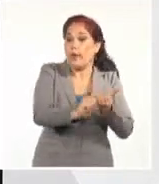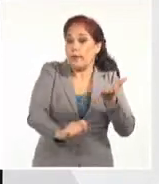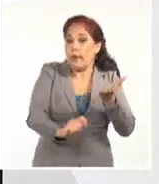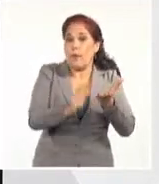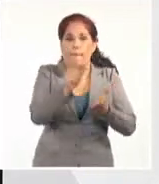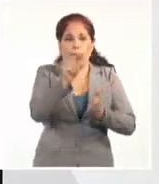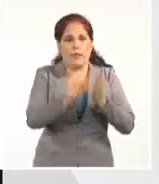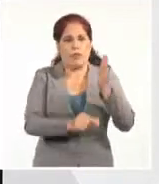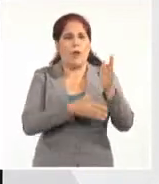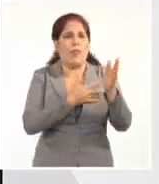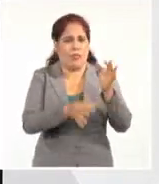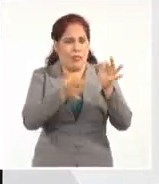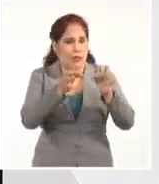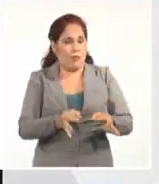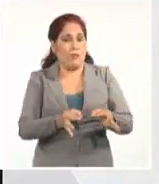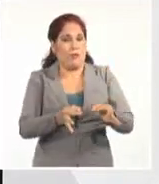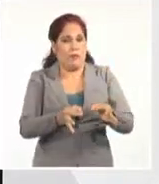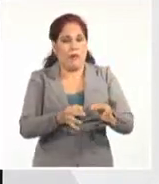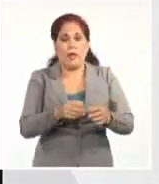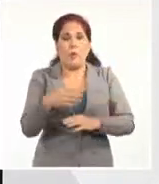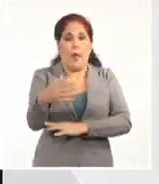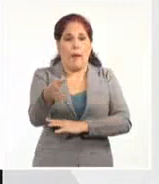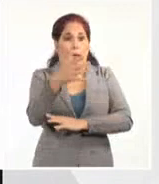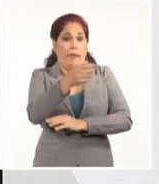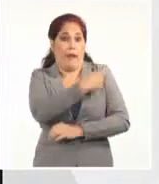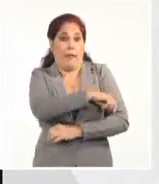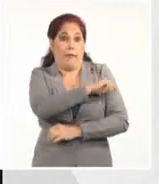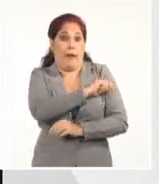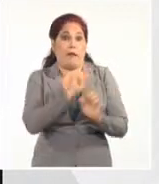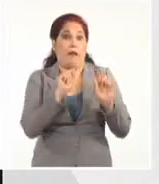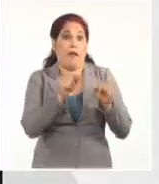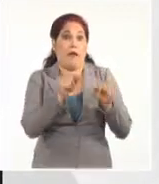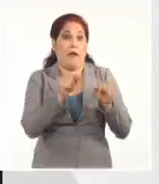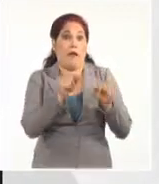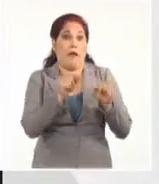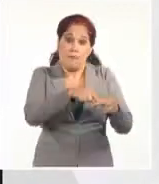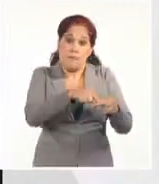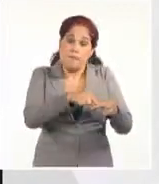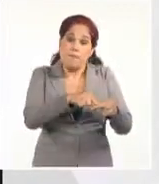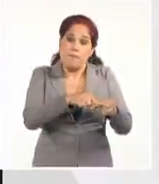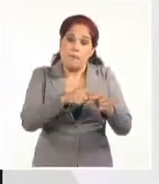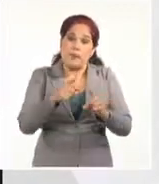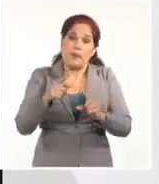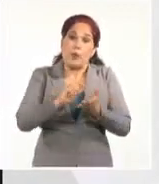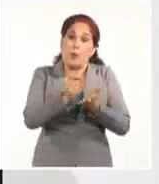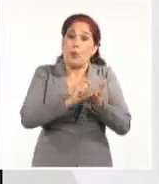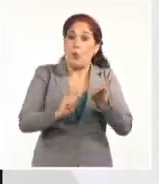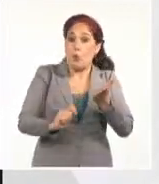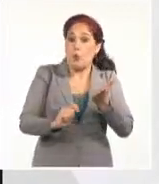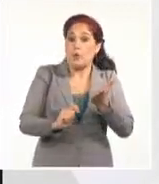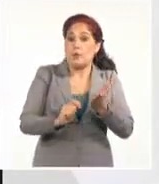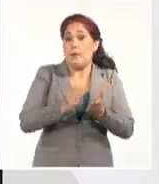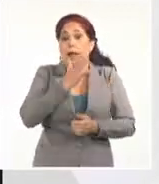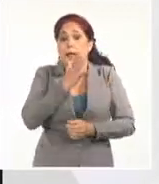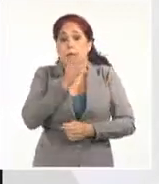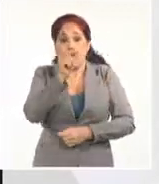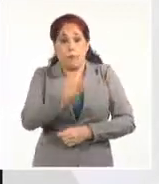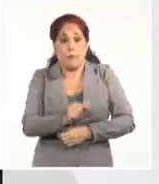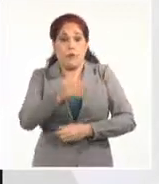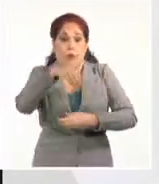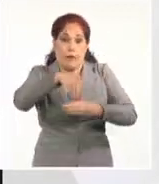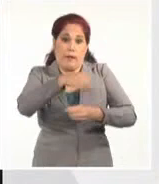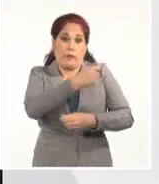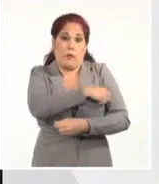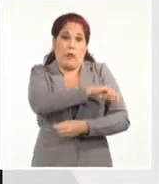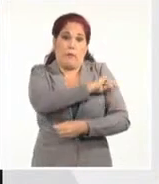real que tiene en su vida una bandera de españa decir que yo diría que es una punta de un cubano que vive en españa pero